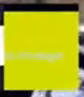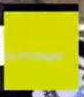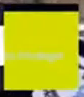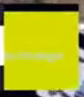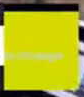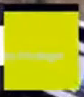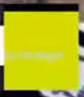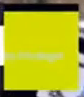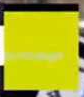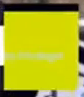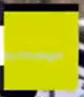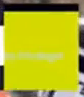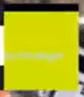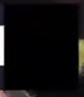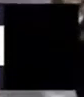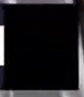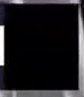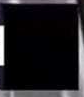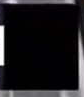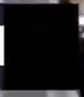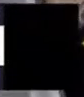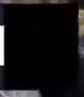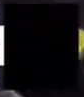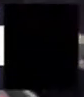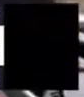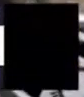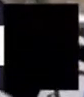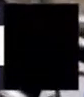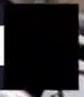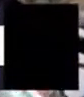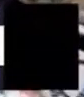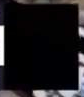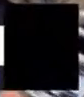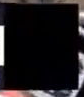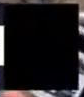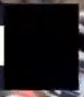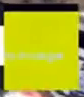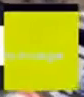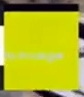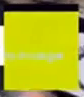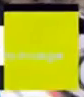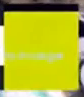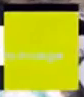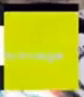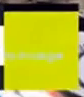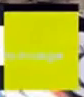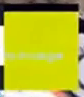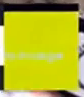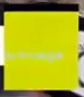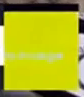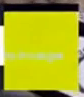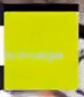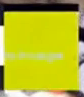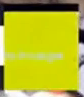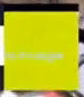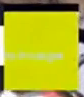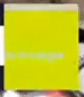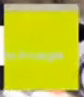dato no se ve. Es un tema recurrente, ¿no? El tema de sí, efectivamente, amén de los servicios